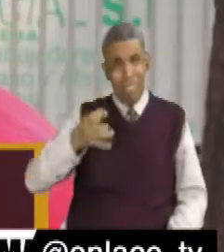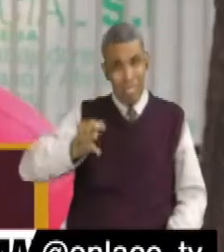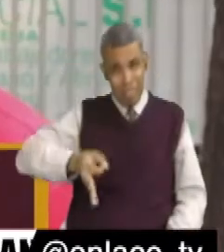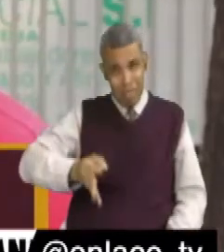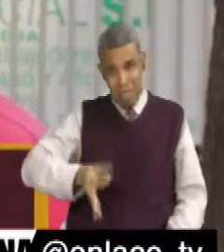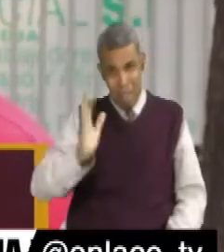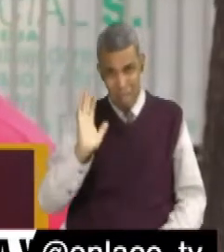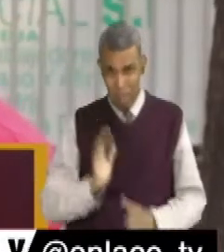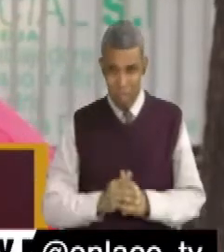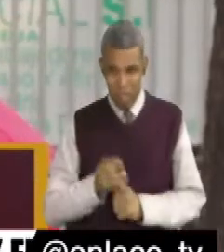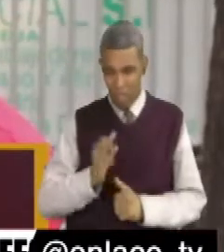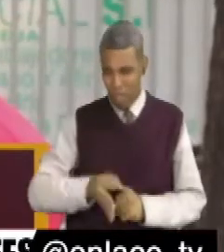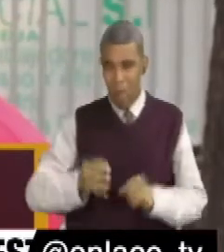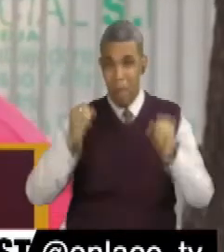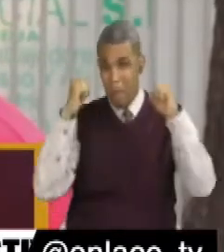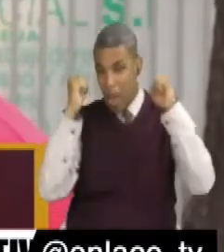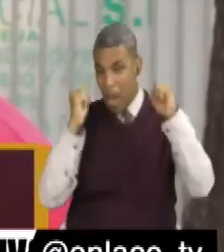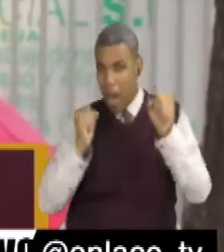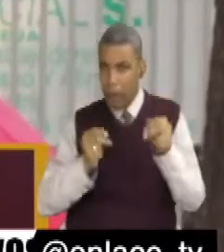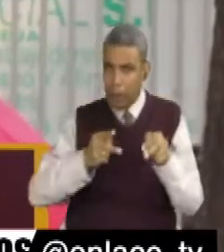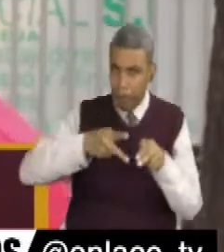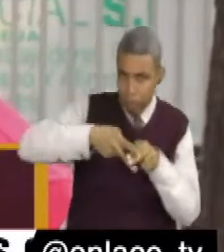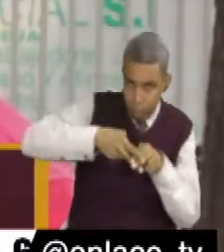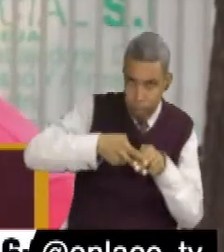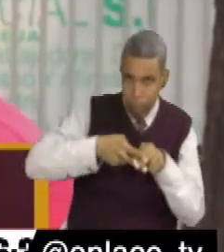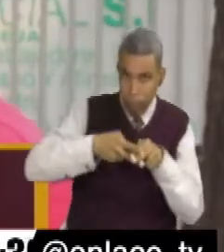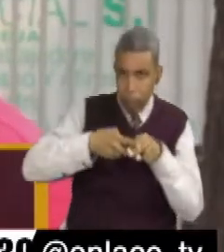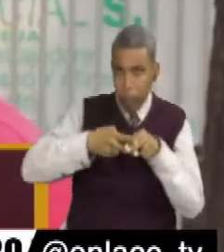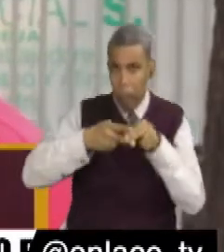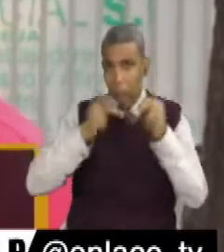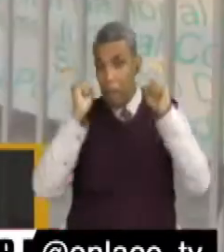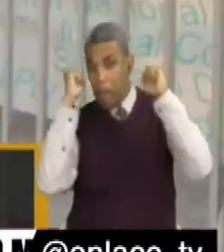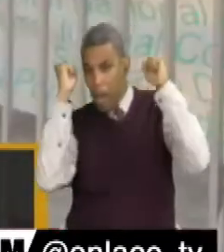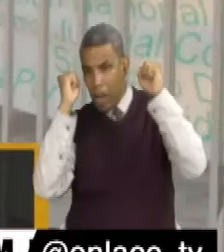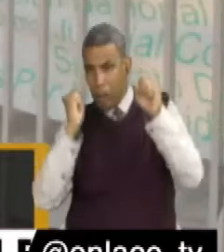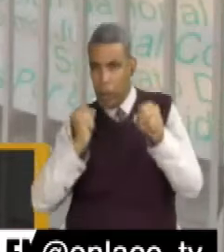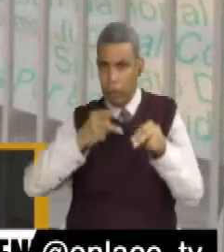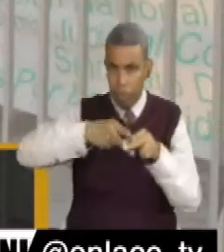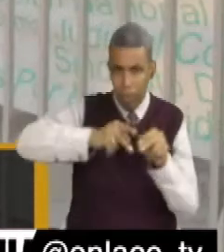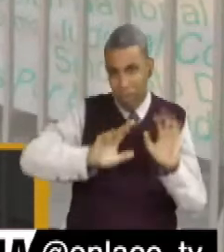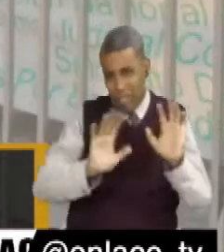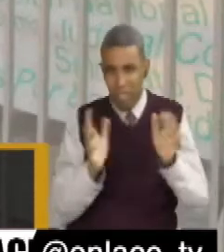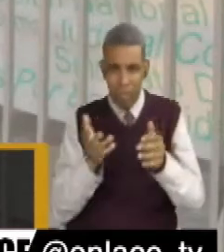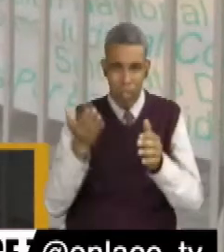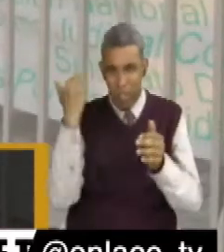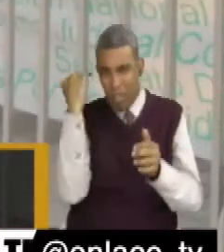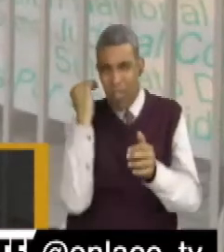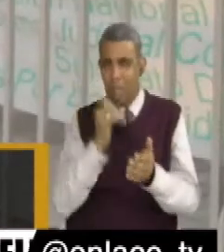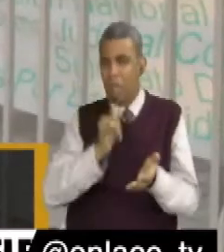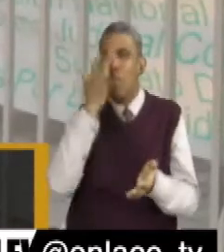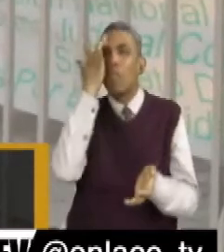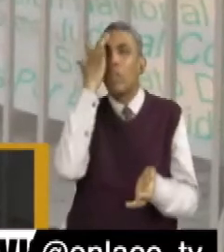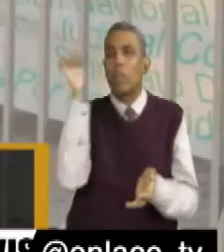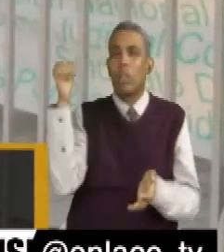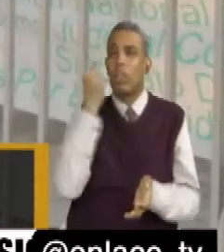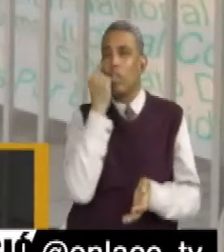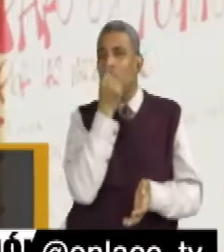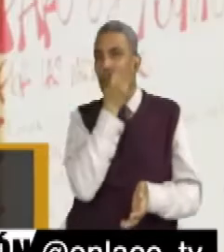las confederaciones y federaciones. Hoy y mañana estamos recibiendo solamente lo que son actos urgentes, lo que tramita por